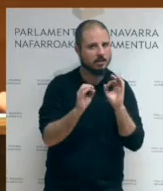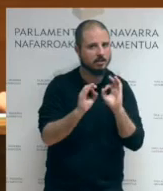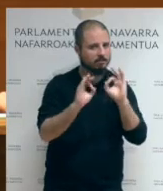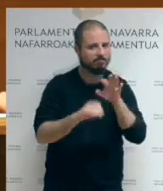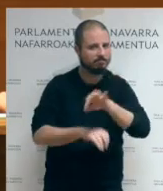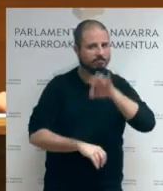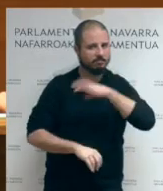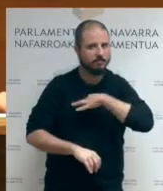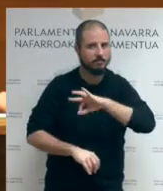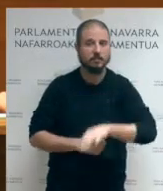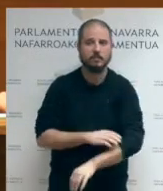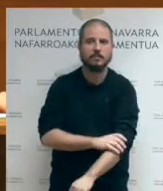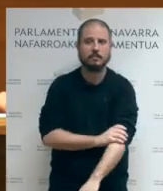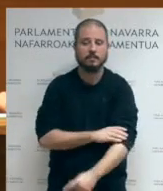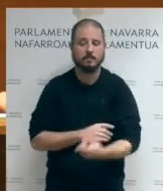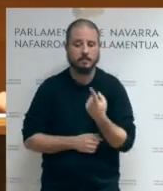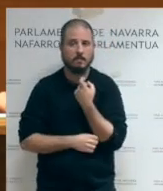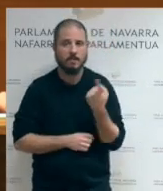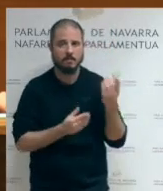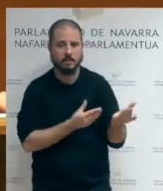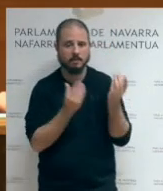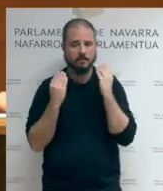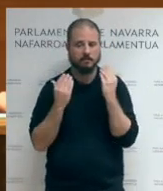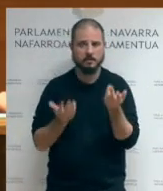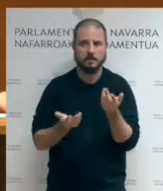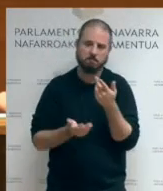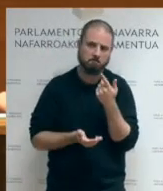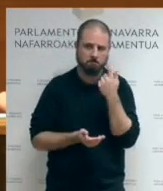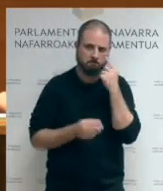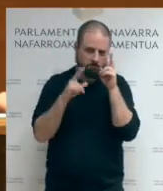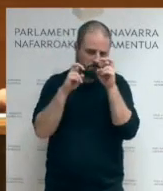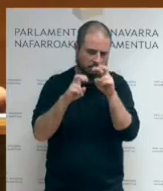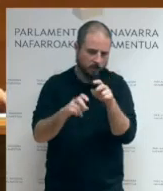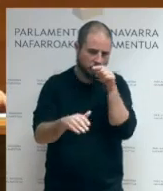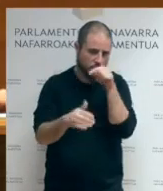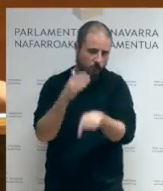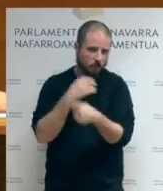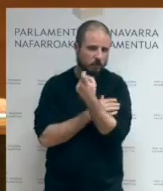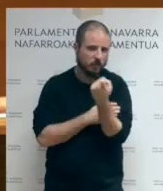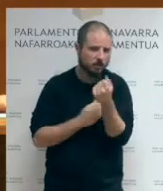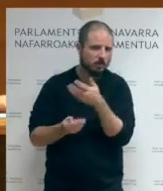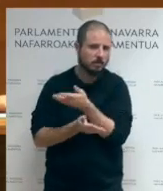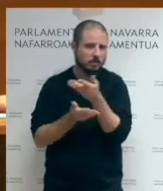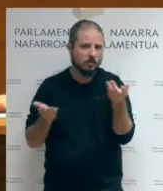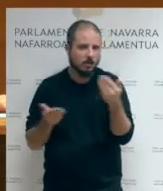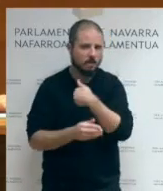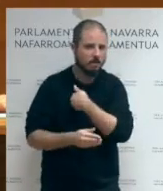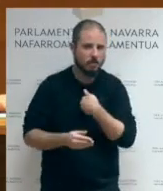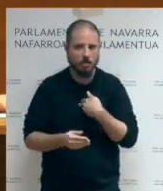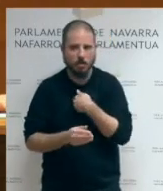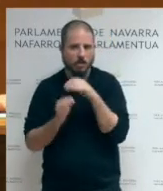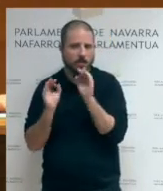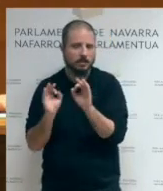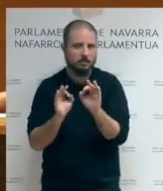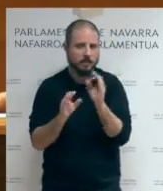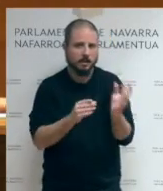competencias pendientes de transferir, proponemos que se realice un estudio profundo de cuáles son, estableciendo qué funciones exactamente son las que han de